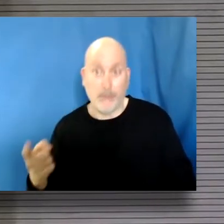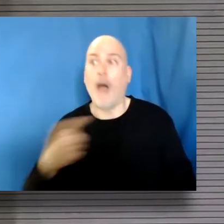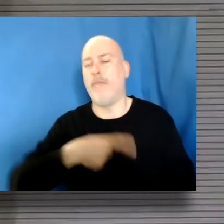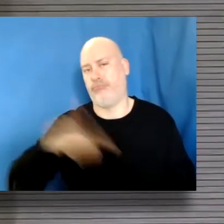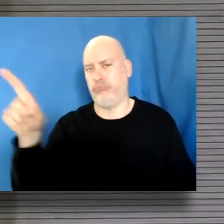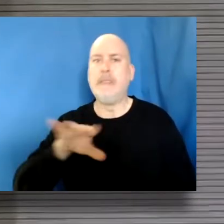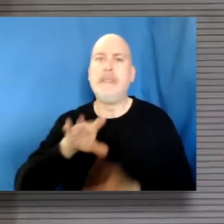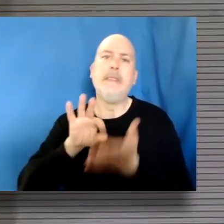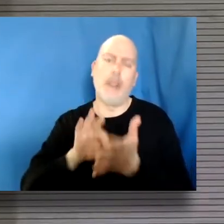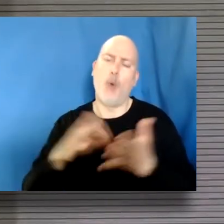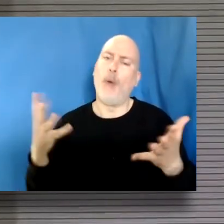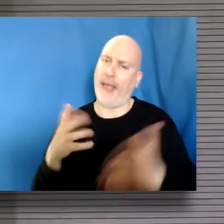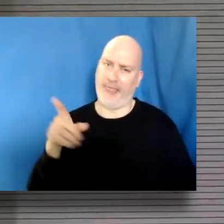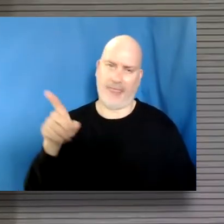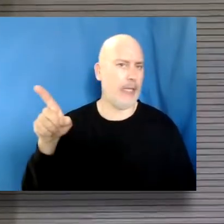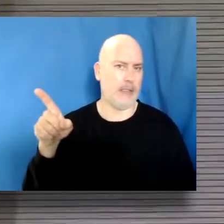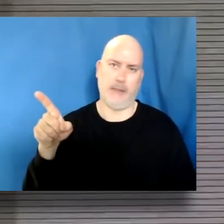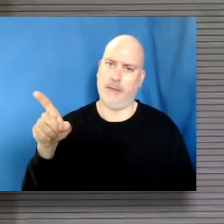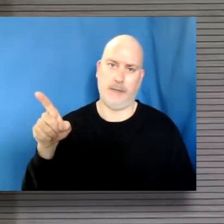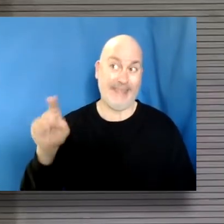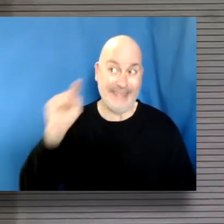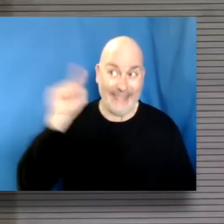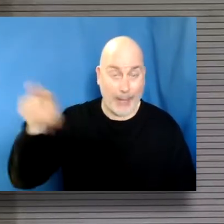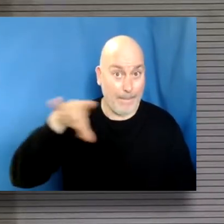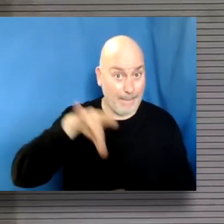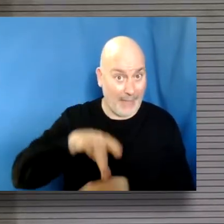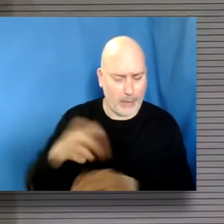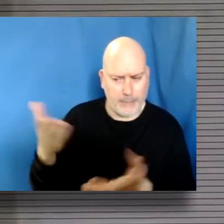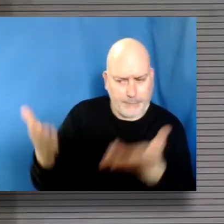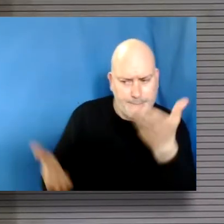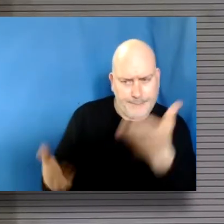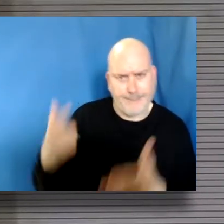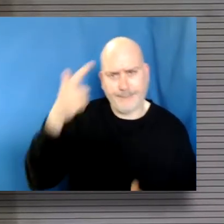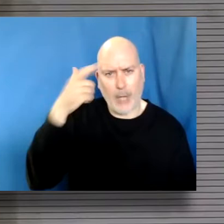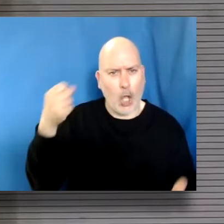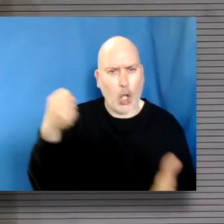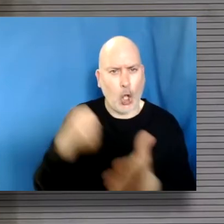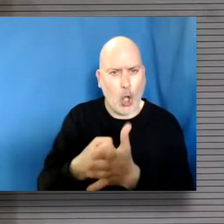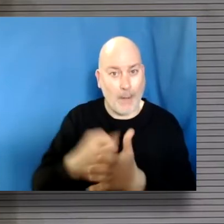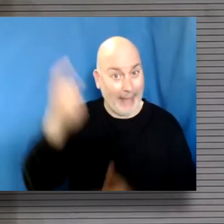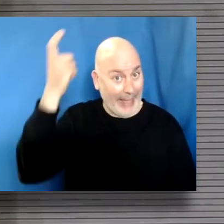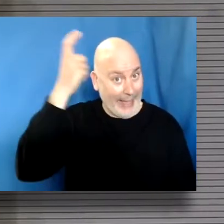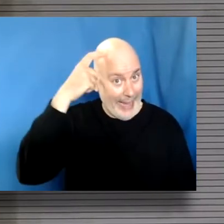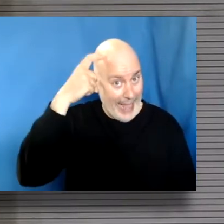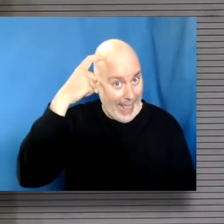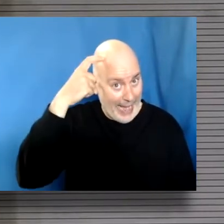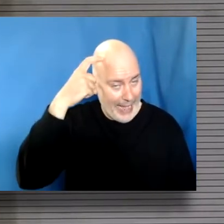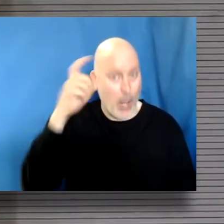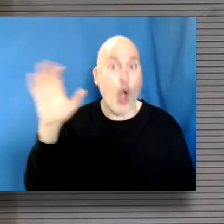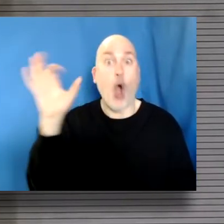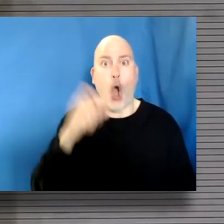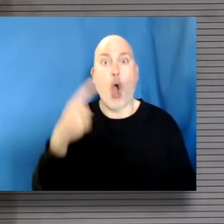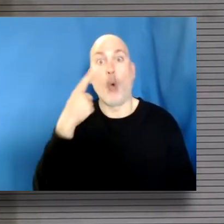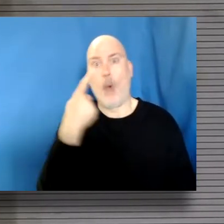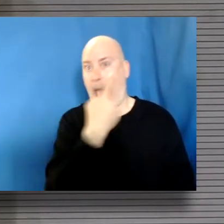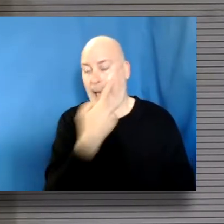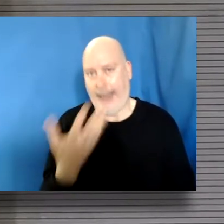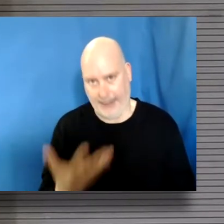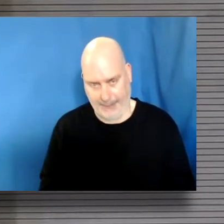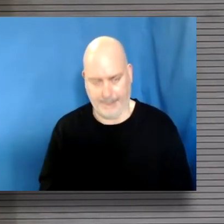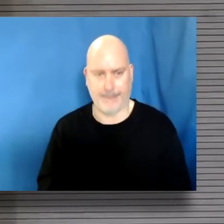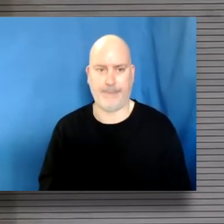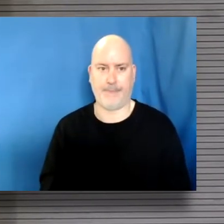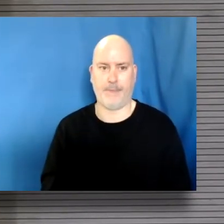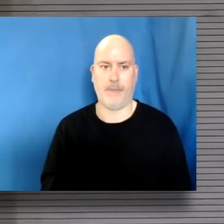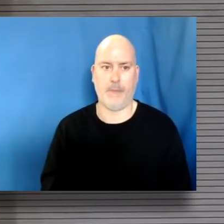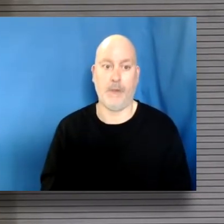de urgencias y allí ya valoraremos el tipo de traumatismo craneal y el tipo de traumatismo ocular. Esto